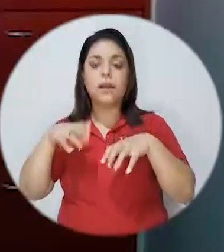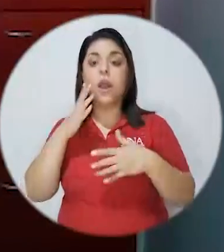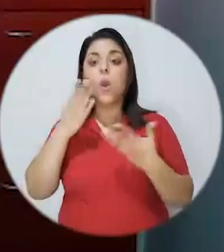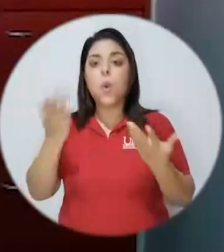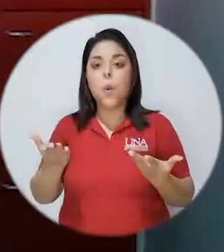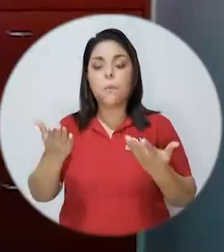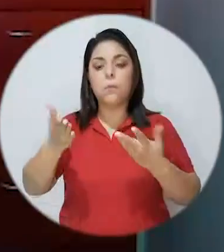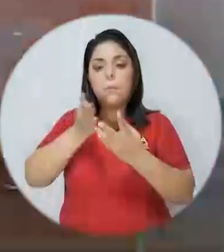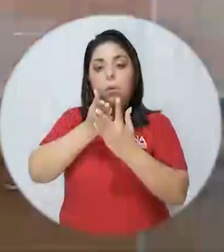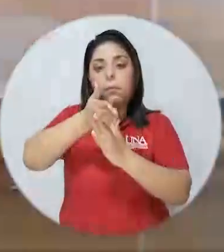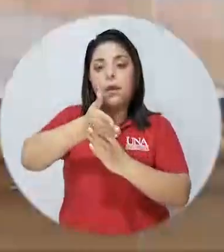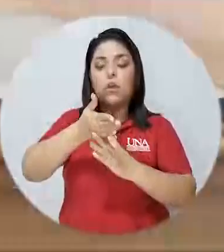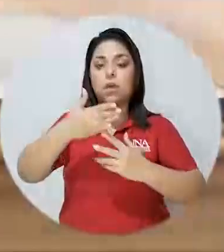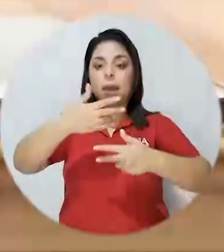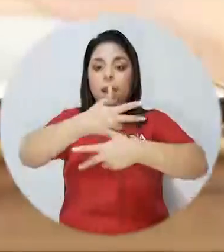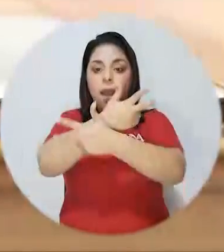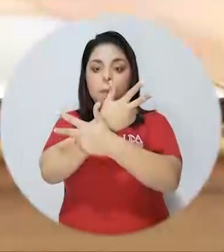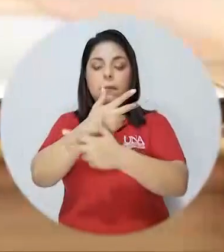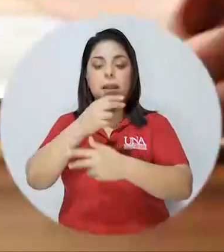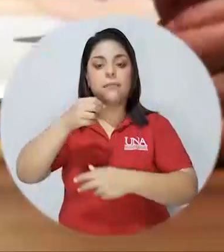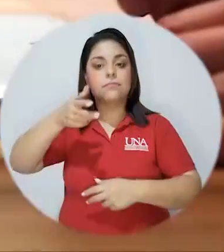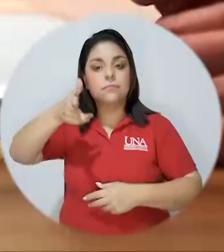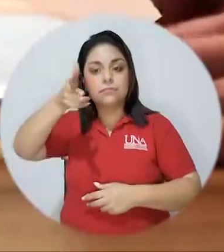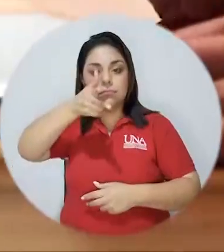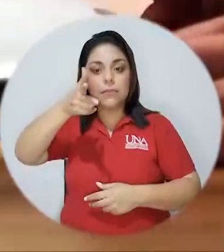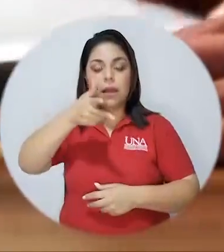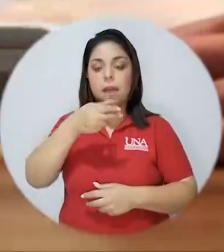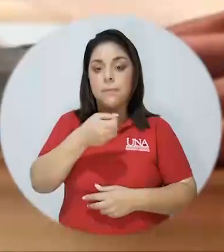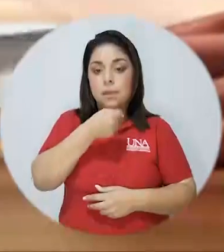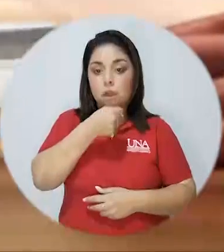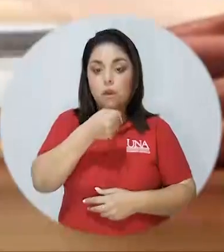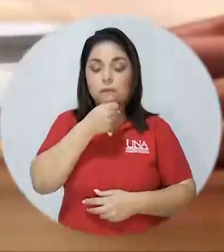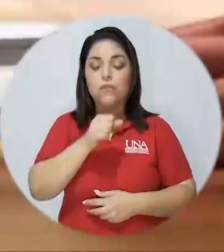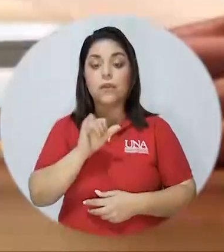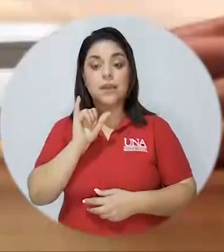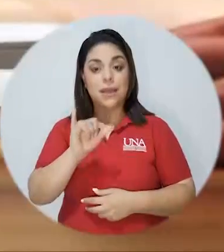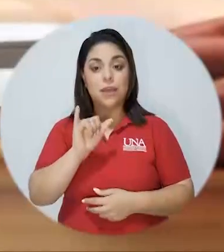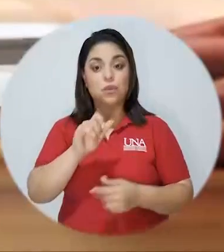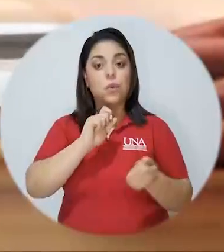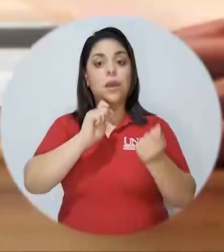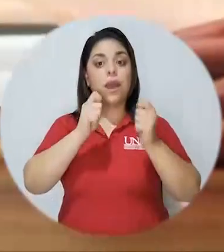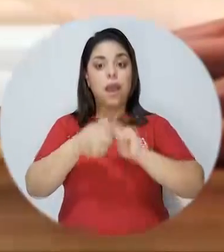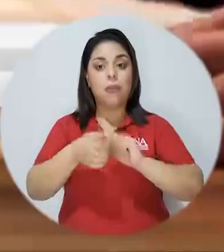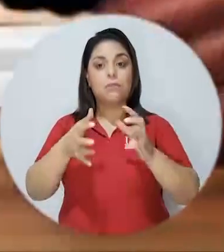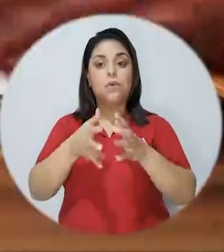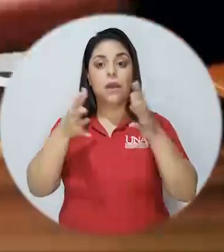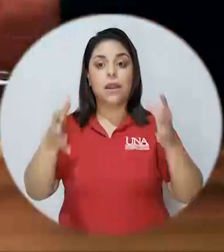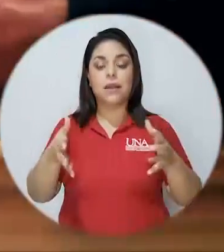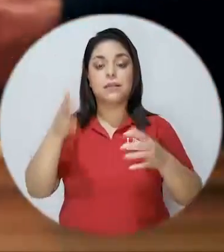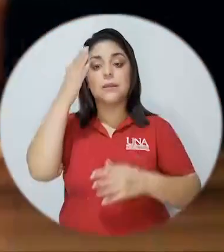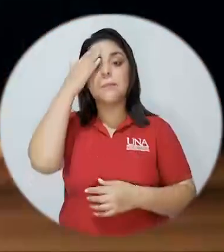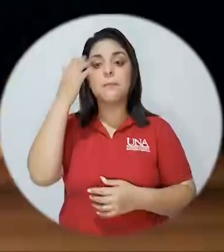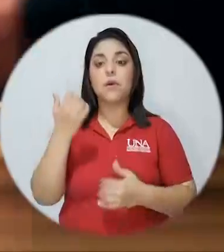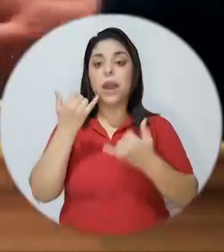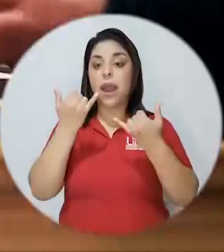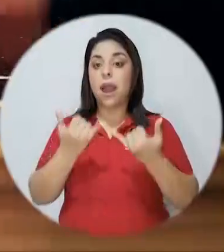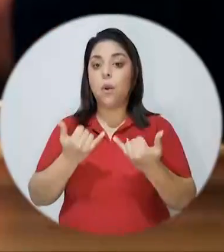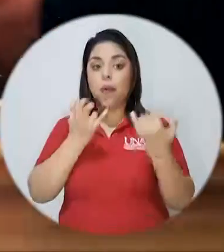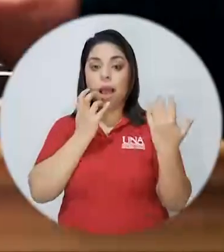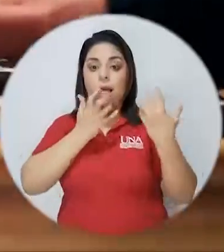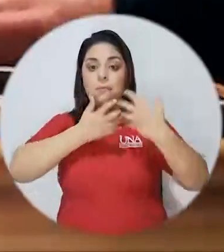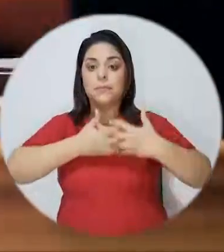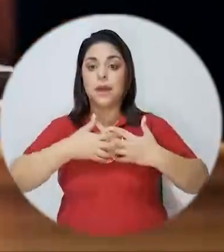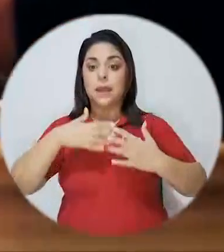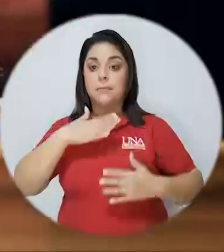clases, a través de la cámara y del micrófono. Y esto generó un gran cambio porque tuvimos que adaptar nuestras casas